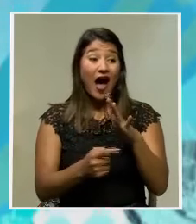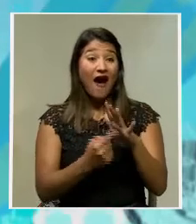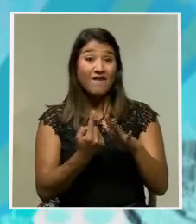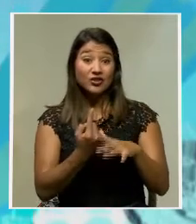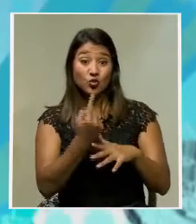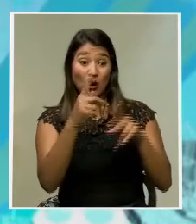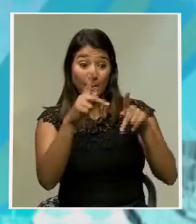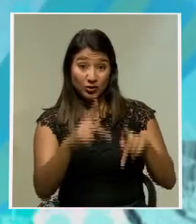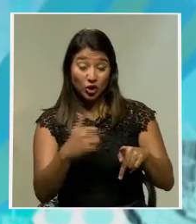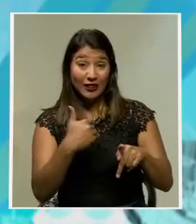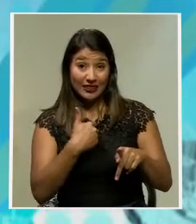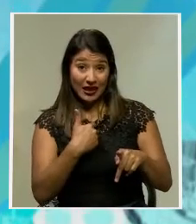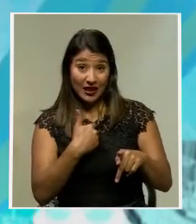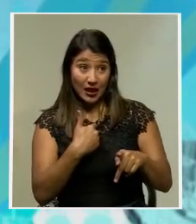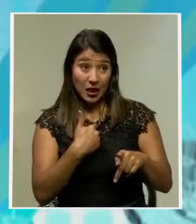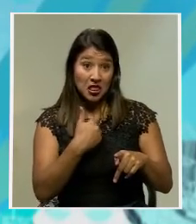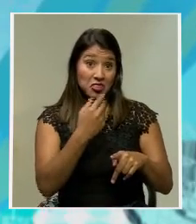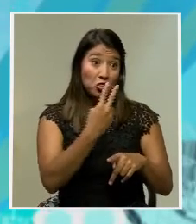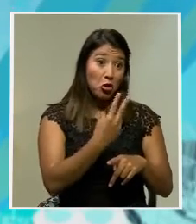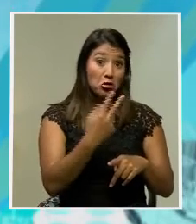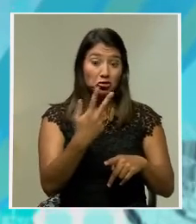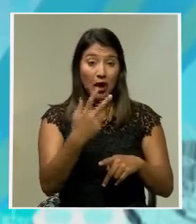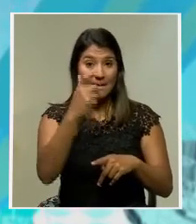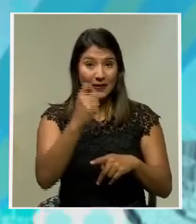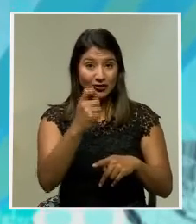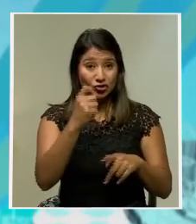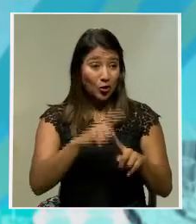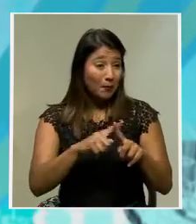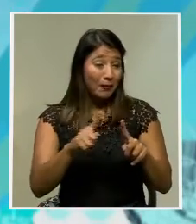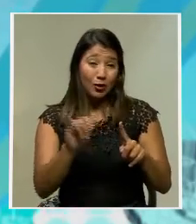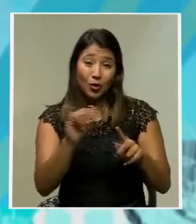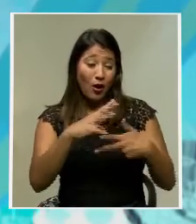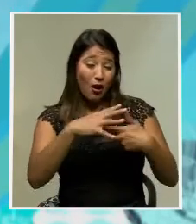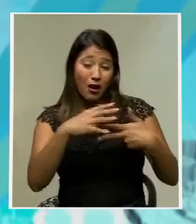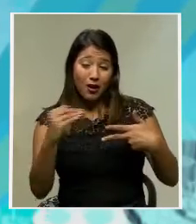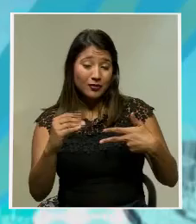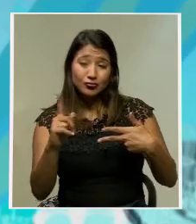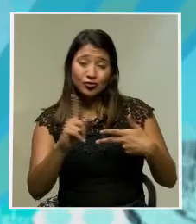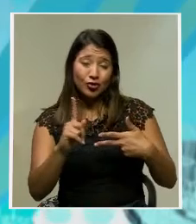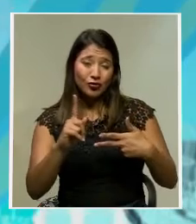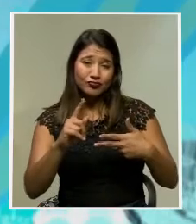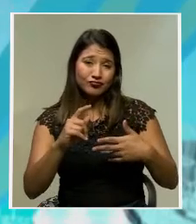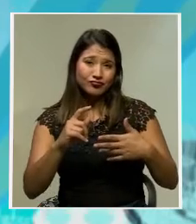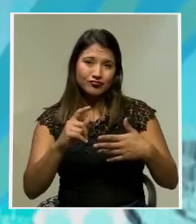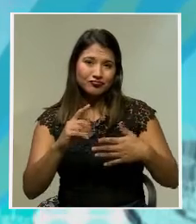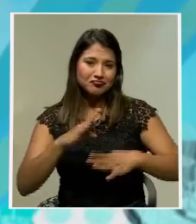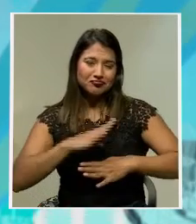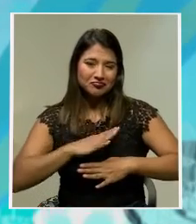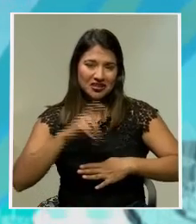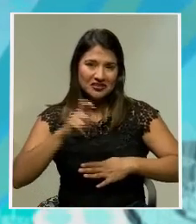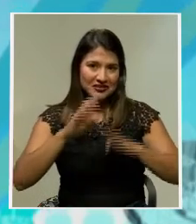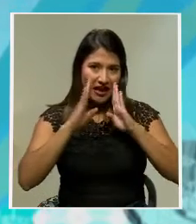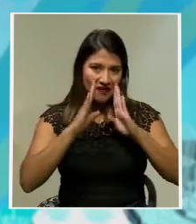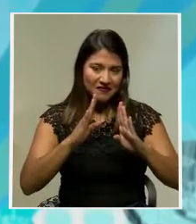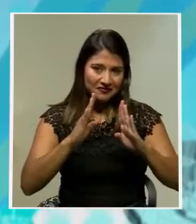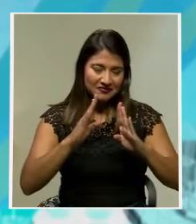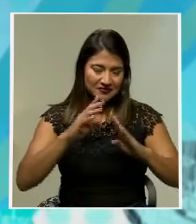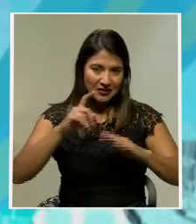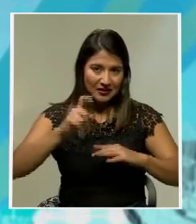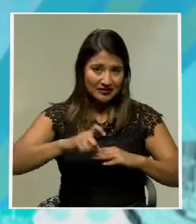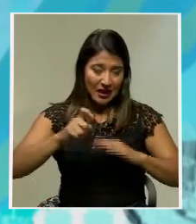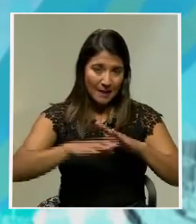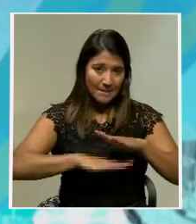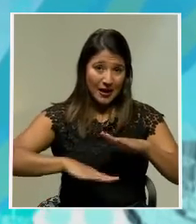pensiones no tienen suficientes ingresos para sus necesidades básicas, mientras que en ese mismo sistema tenemos personas